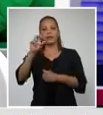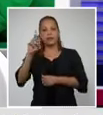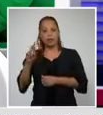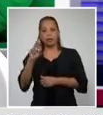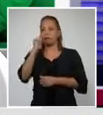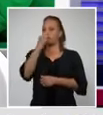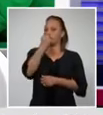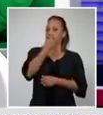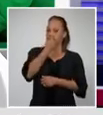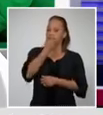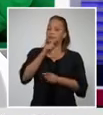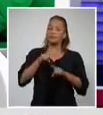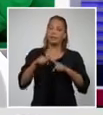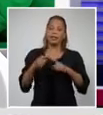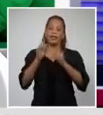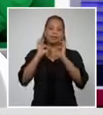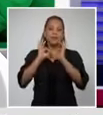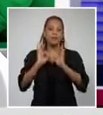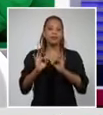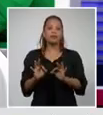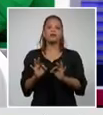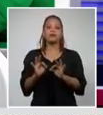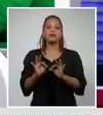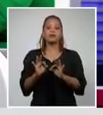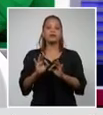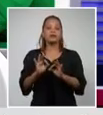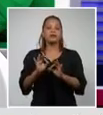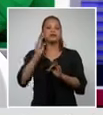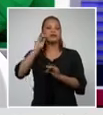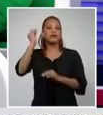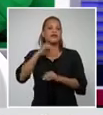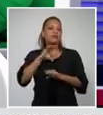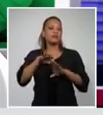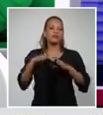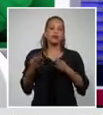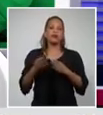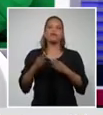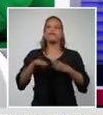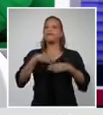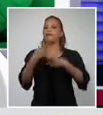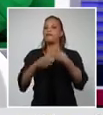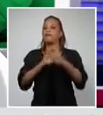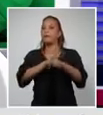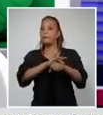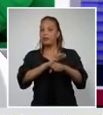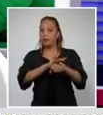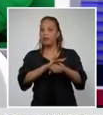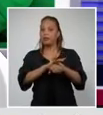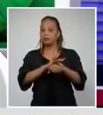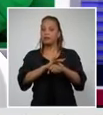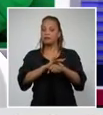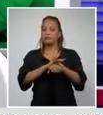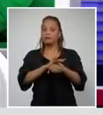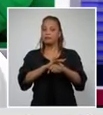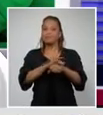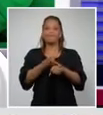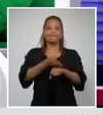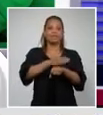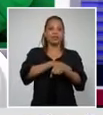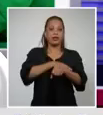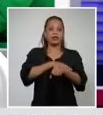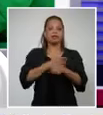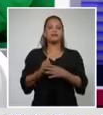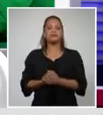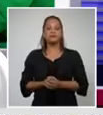y lamentablemente, teniendo en cuenta las comorbilidades que padecía previas a la adquisición